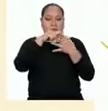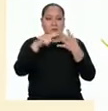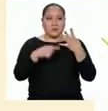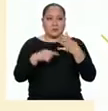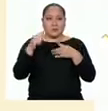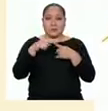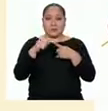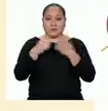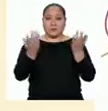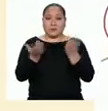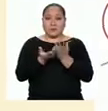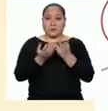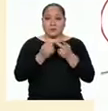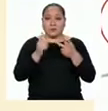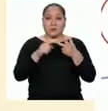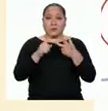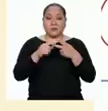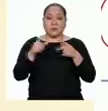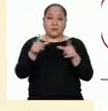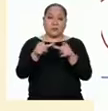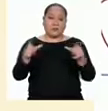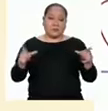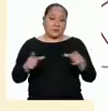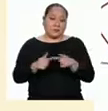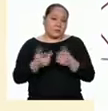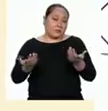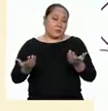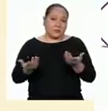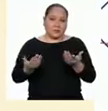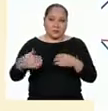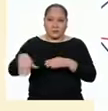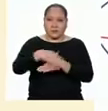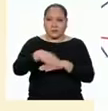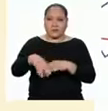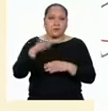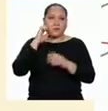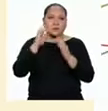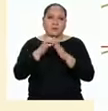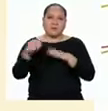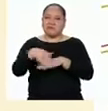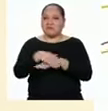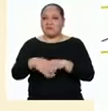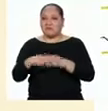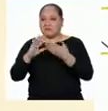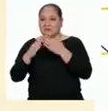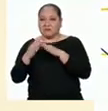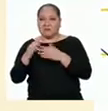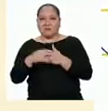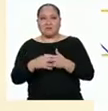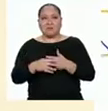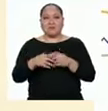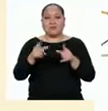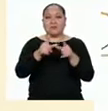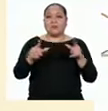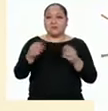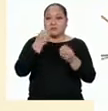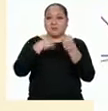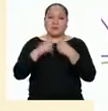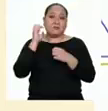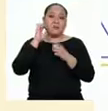la escuela, espacios públicos como la calle o el barrio, lugares de consumo, como los